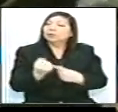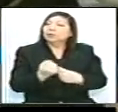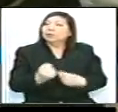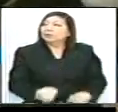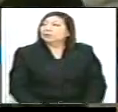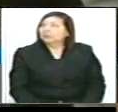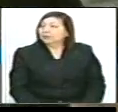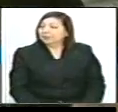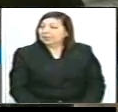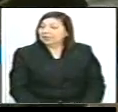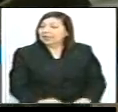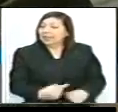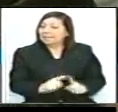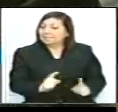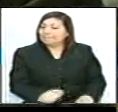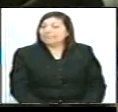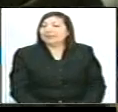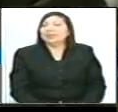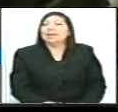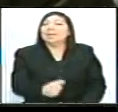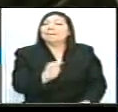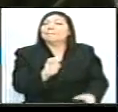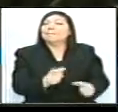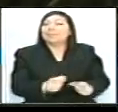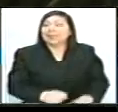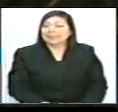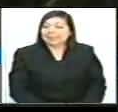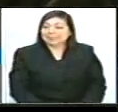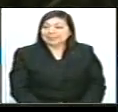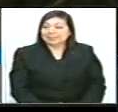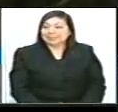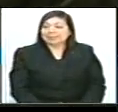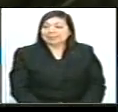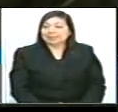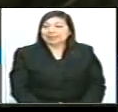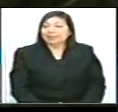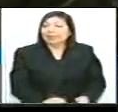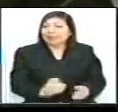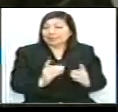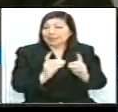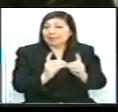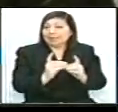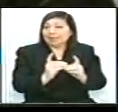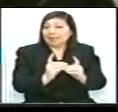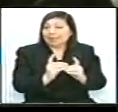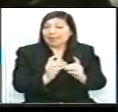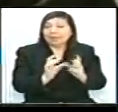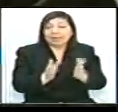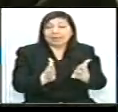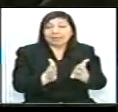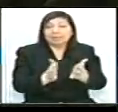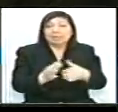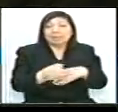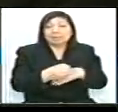y la igualdad de oportunidades de las personas en el departamento de Madre de Dios,